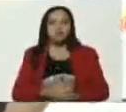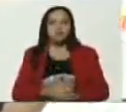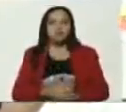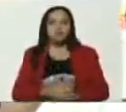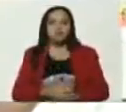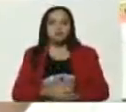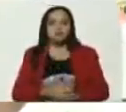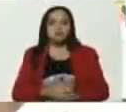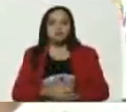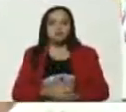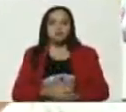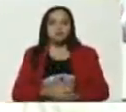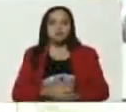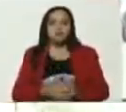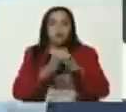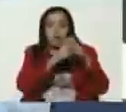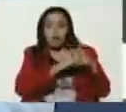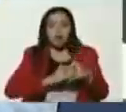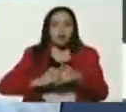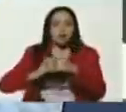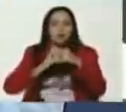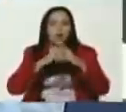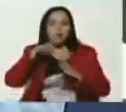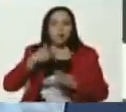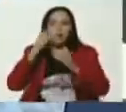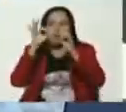El imperialismo puede tener por seguro,